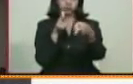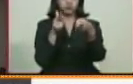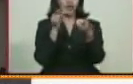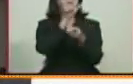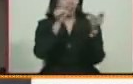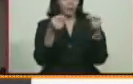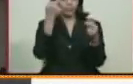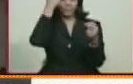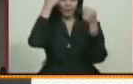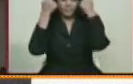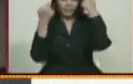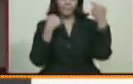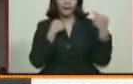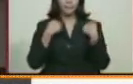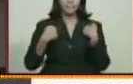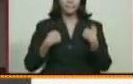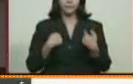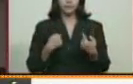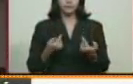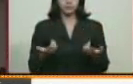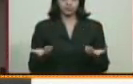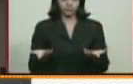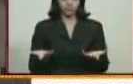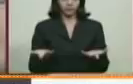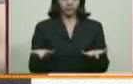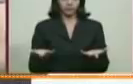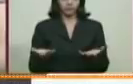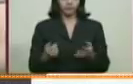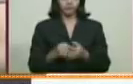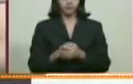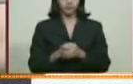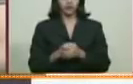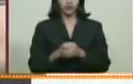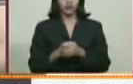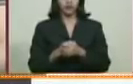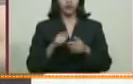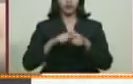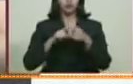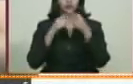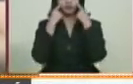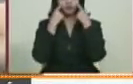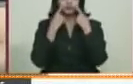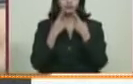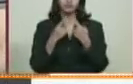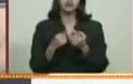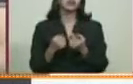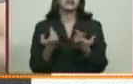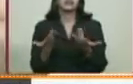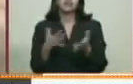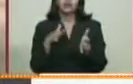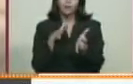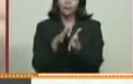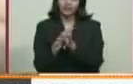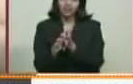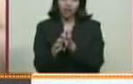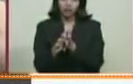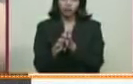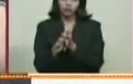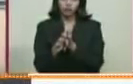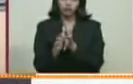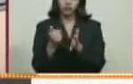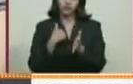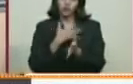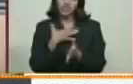todos los que estábamos allí, ¿no? Entonces, fíjate, el detalle es el siguiente: ¿qué hubiera ocurrido? Y eso es lo que yo quiero que la